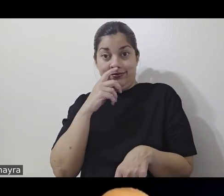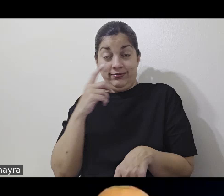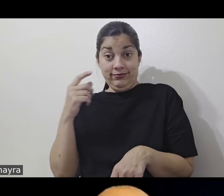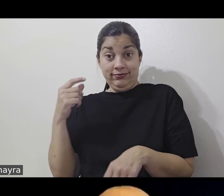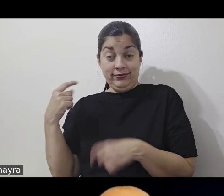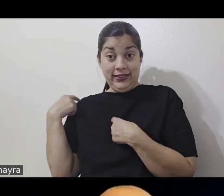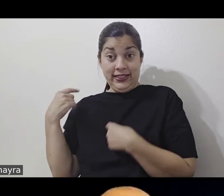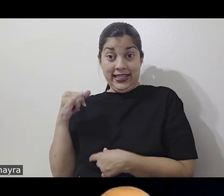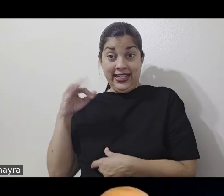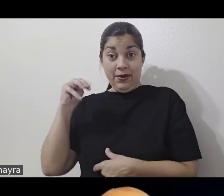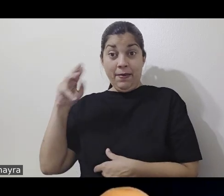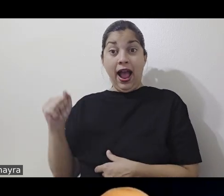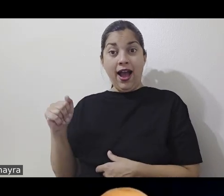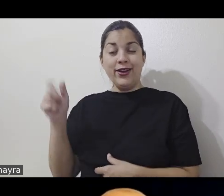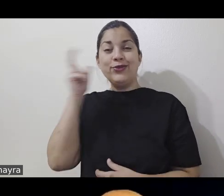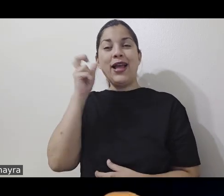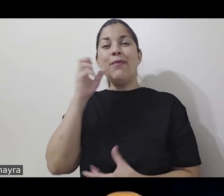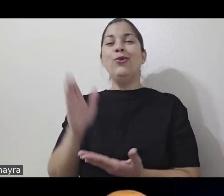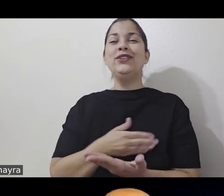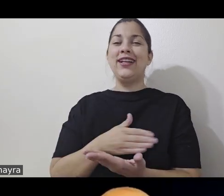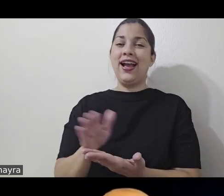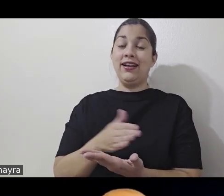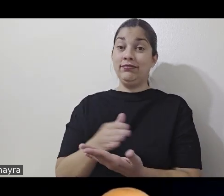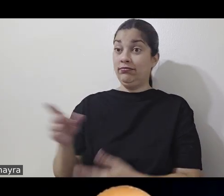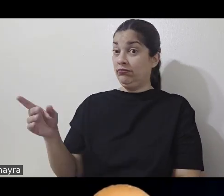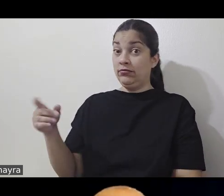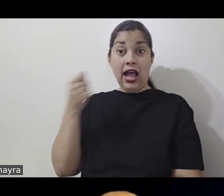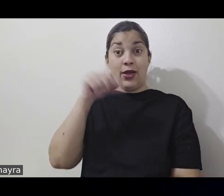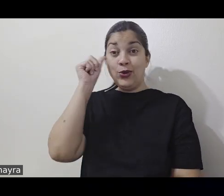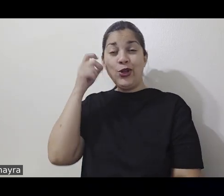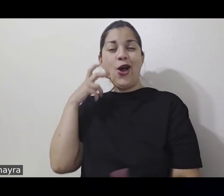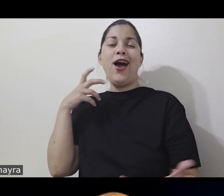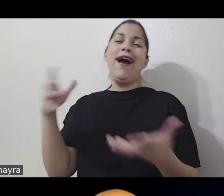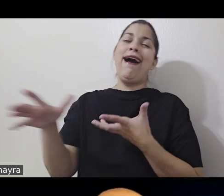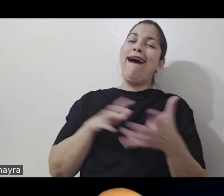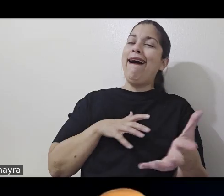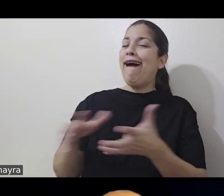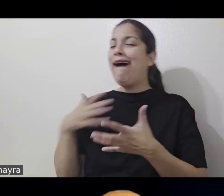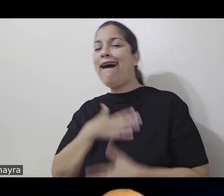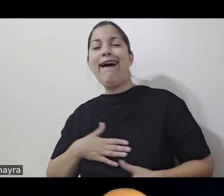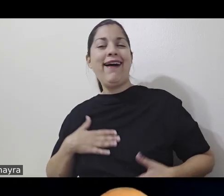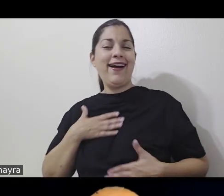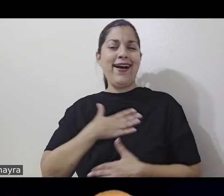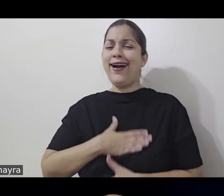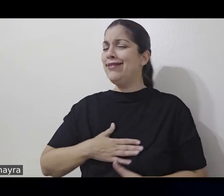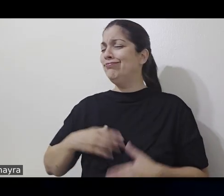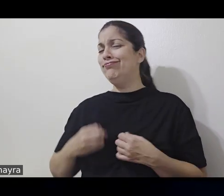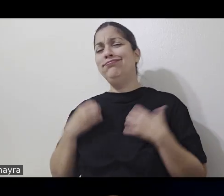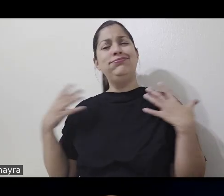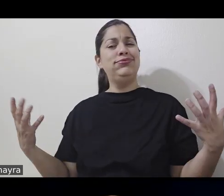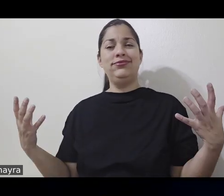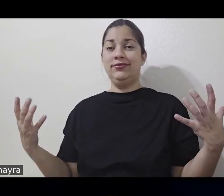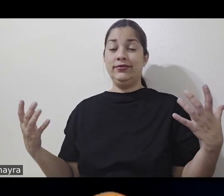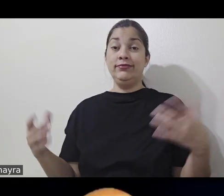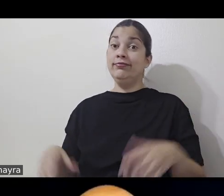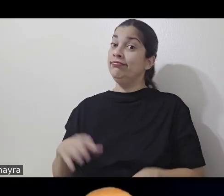que escuchaban música. Y los adultos se rieron, los adultos gozaron muchísimo. Fíjate